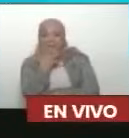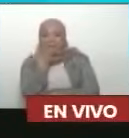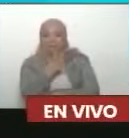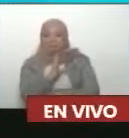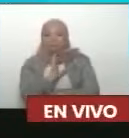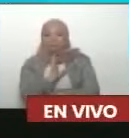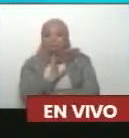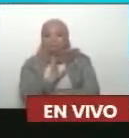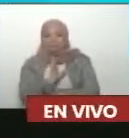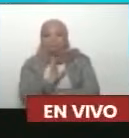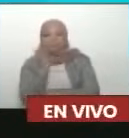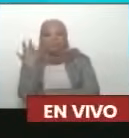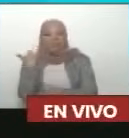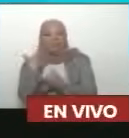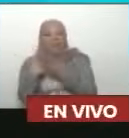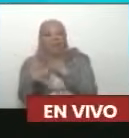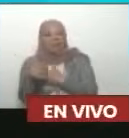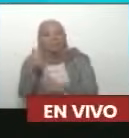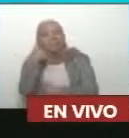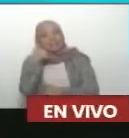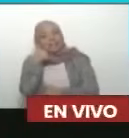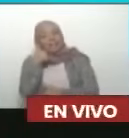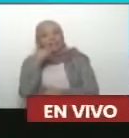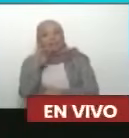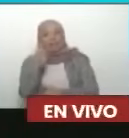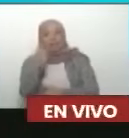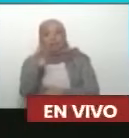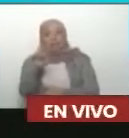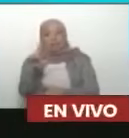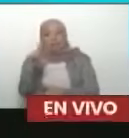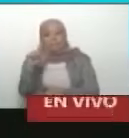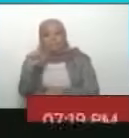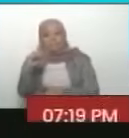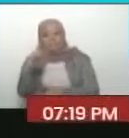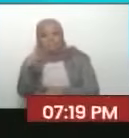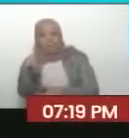Yulimar es más acá, de menudo para acá.